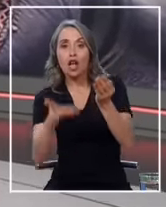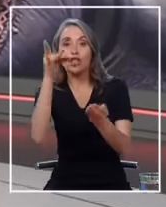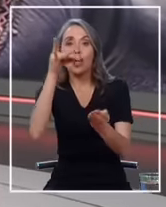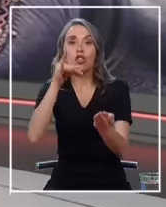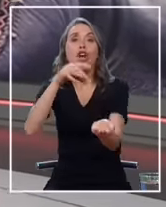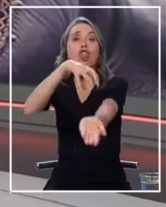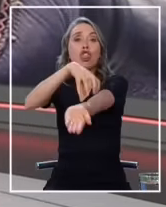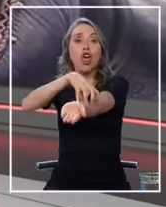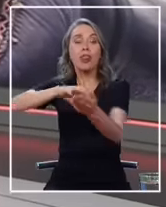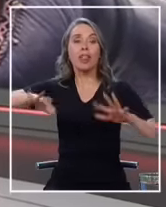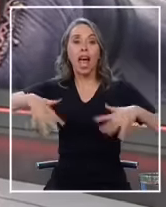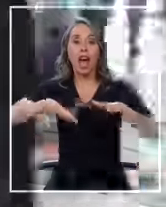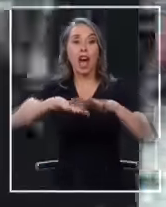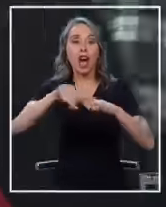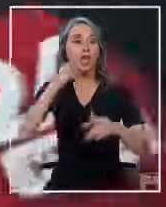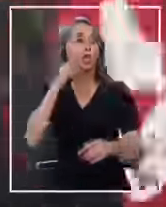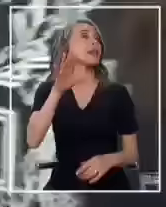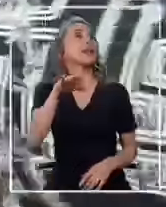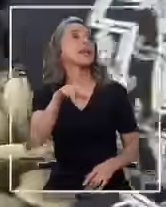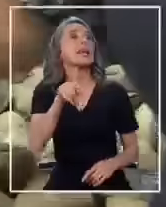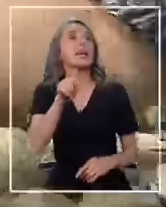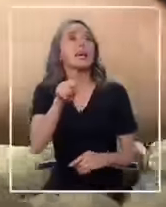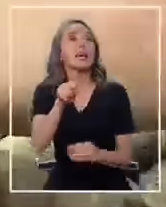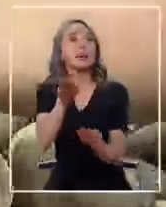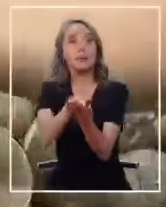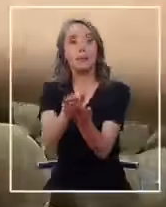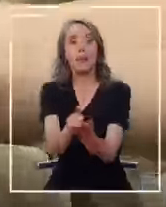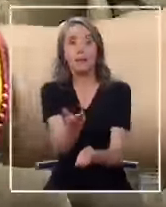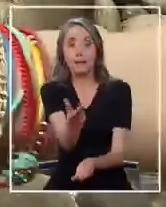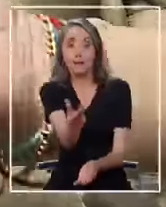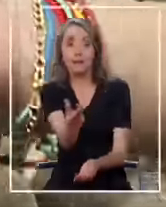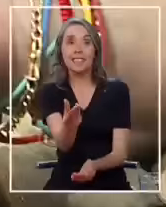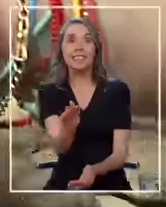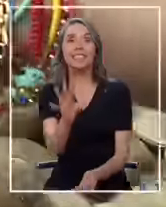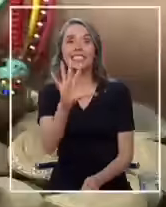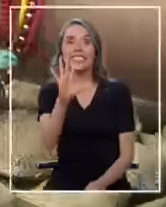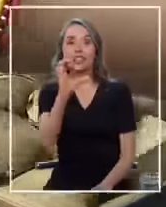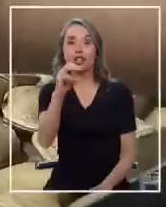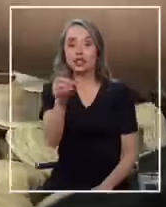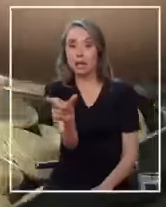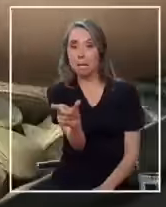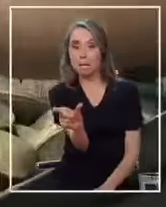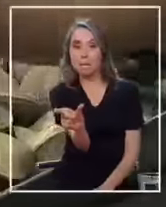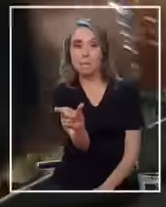presta atención. Esto de medir 5 centímetros,